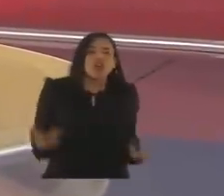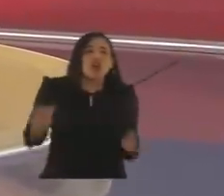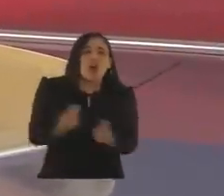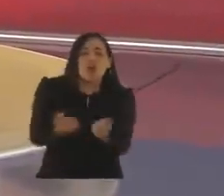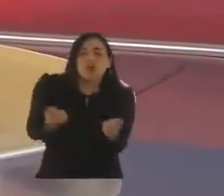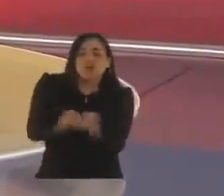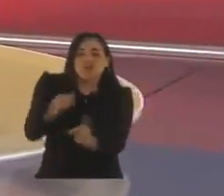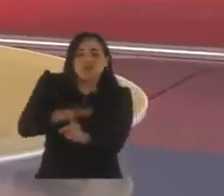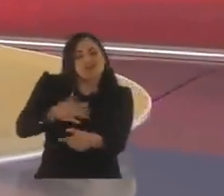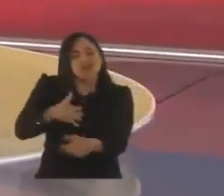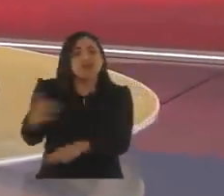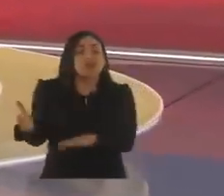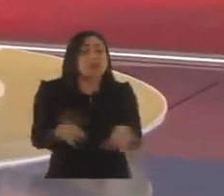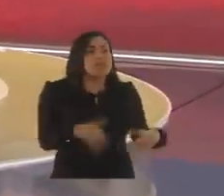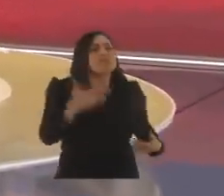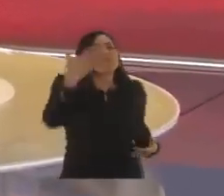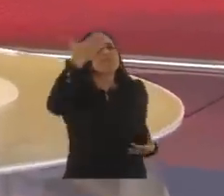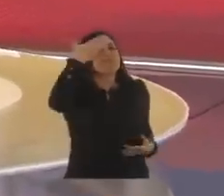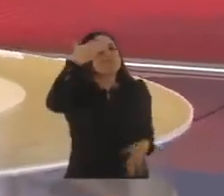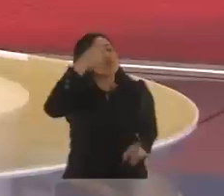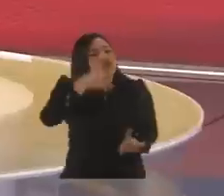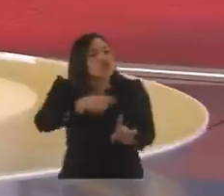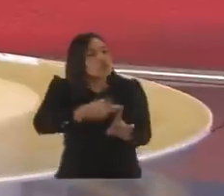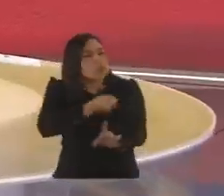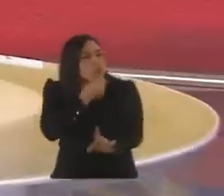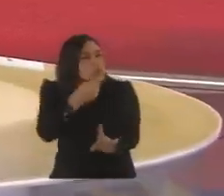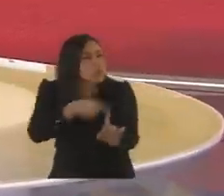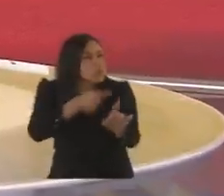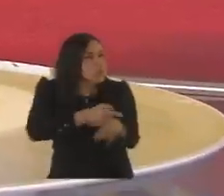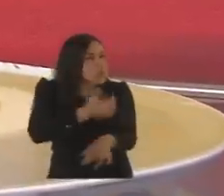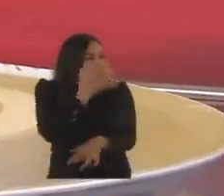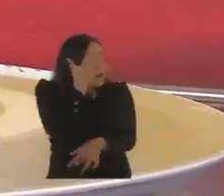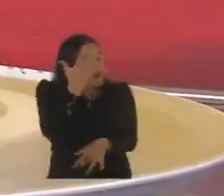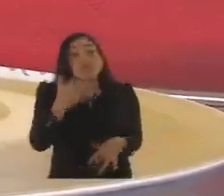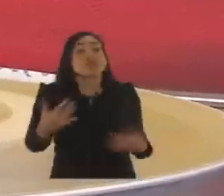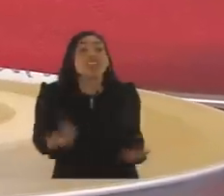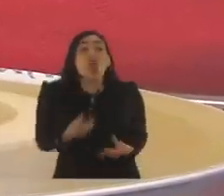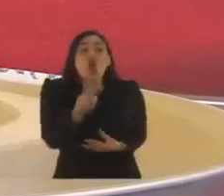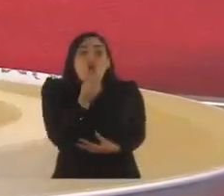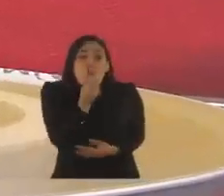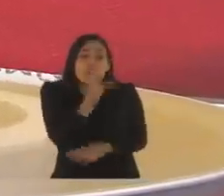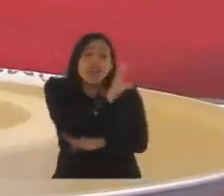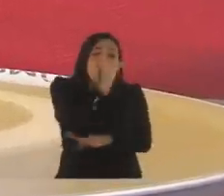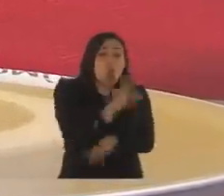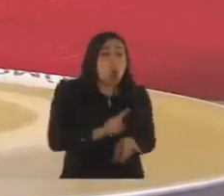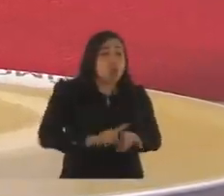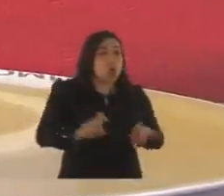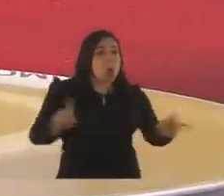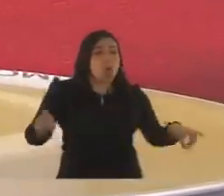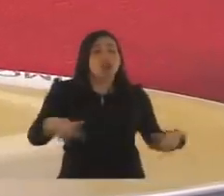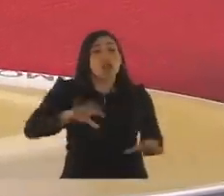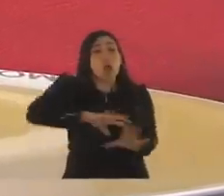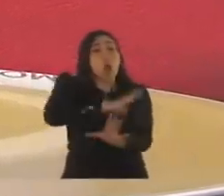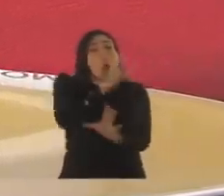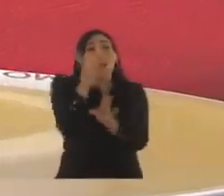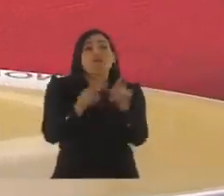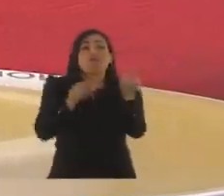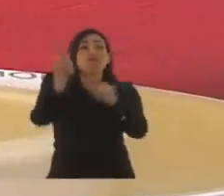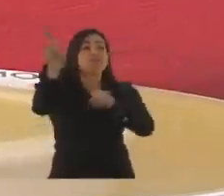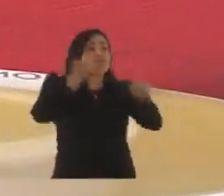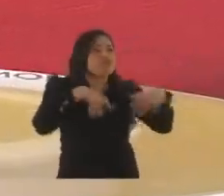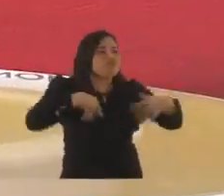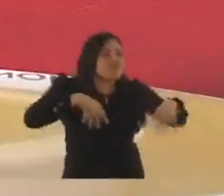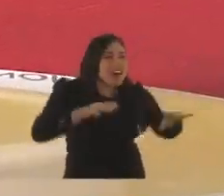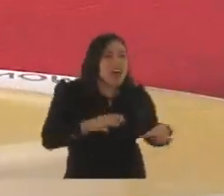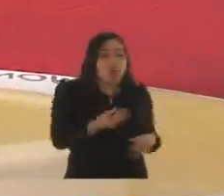Lado Animal. Y sabemos que algo bueno va a pasar, y más cuando la gastronomía colombiana sigue conquistando los paladares de millones de